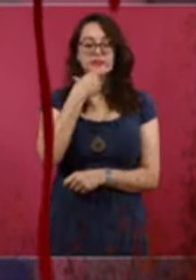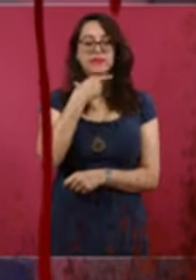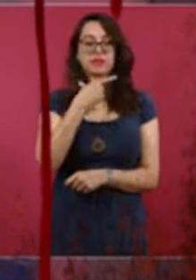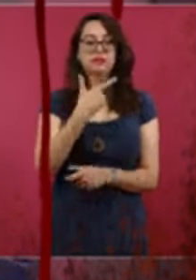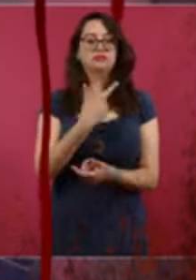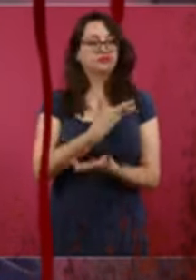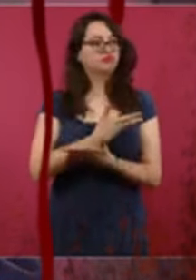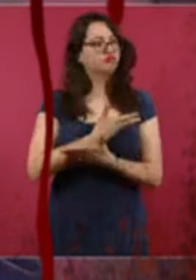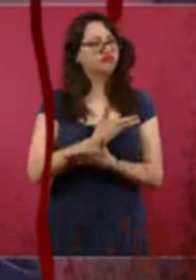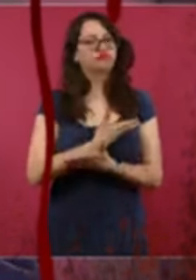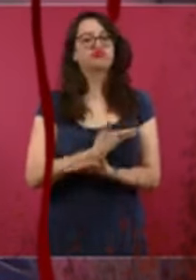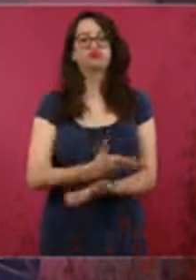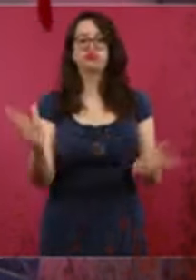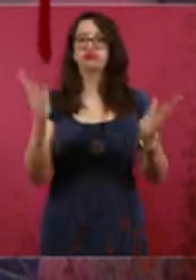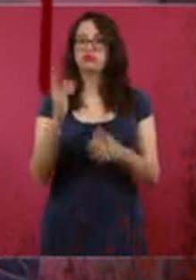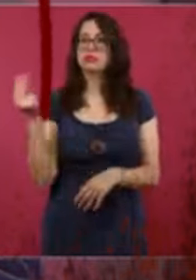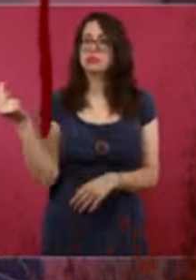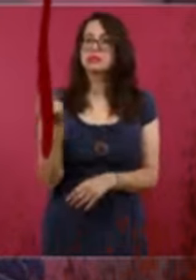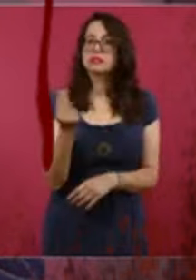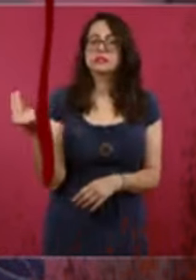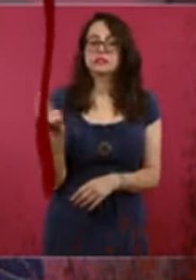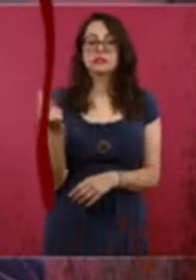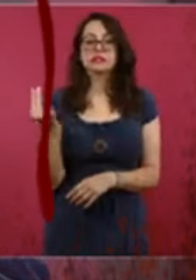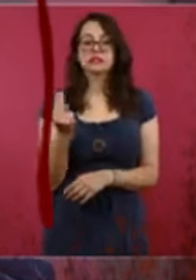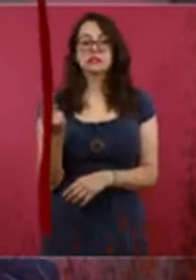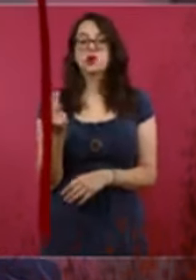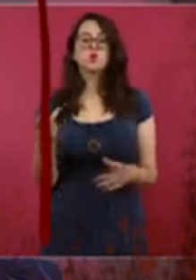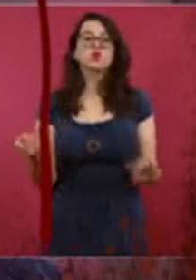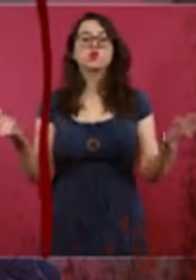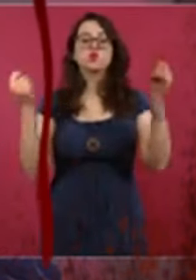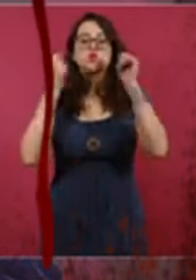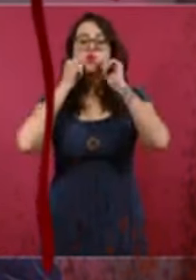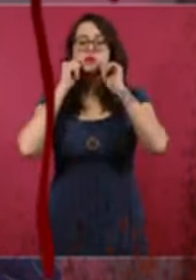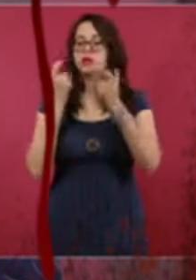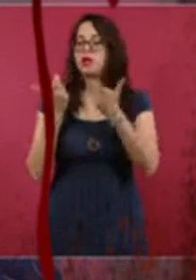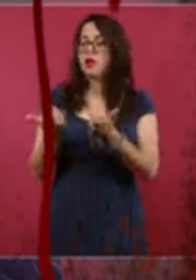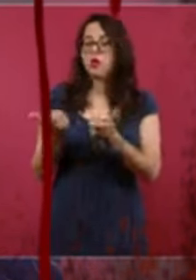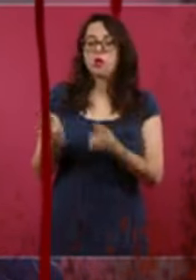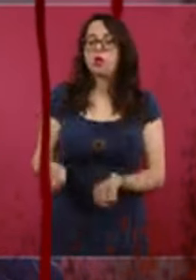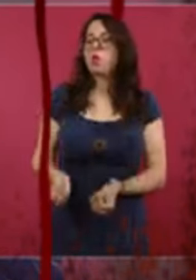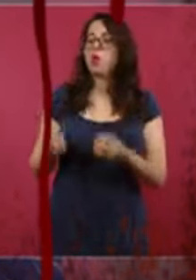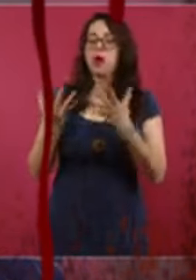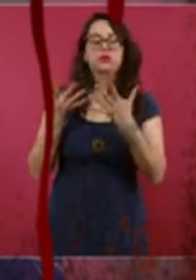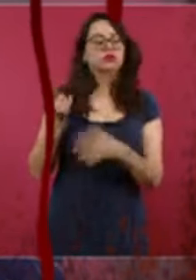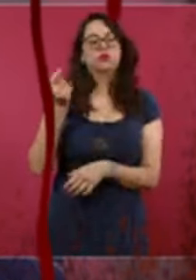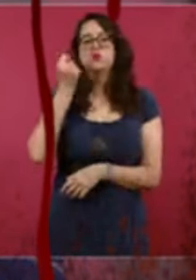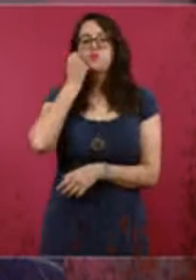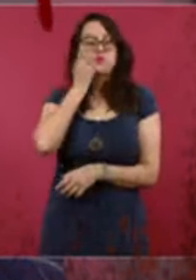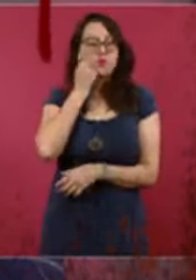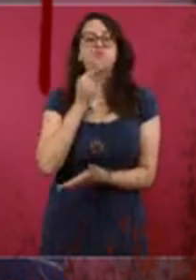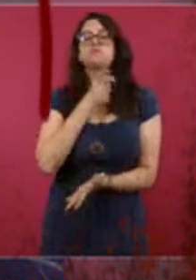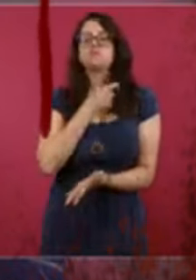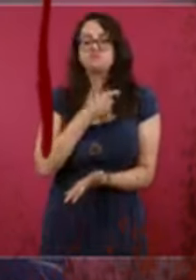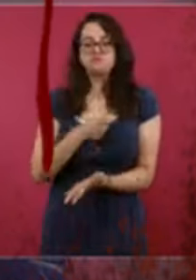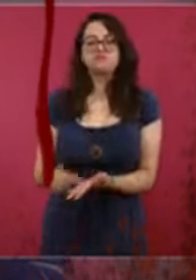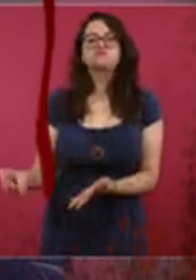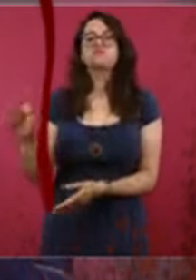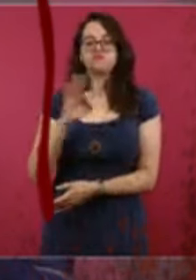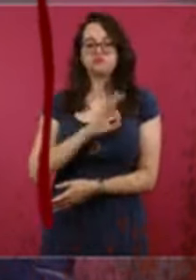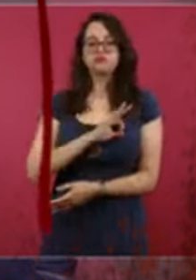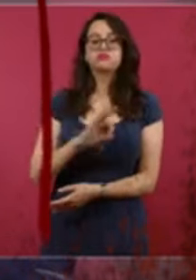y estoy seguro que como ocurría en el estado de Michoacán, así estaba en todo el país. Aquí el problema es que López, el anhélido